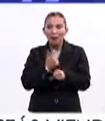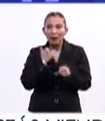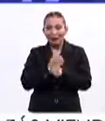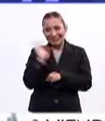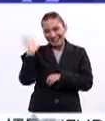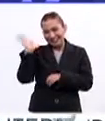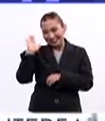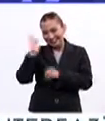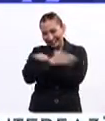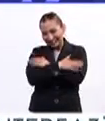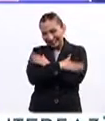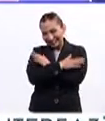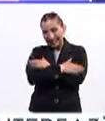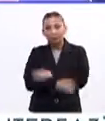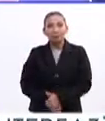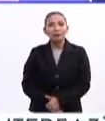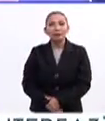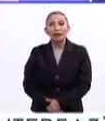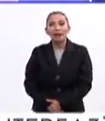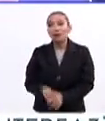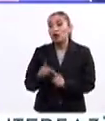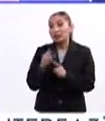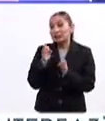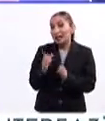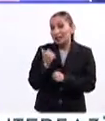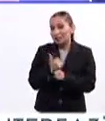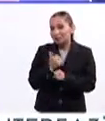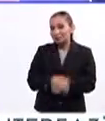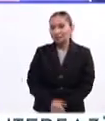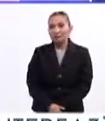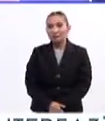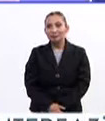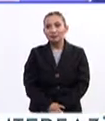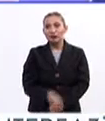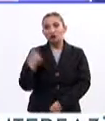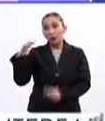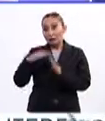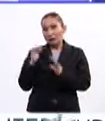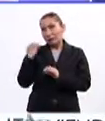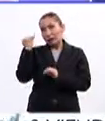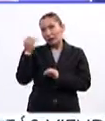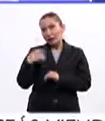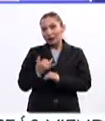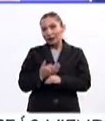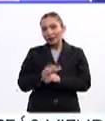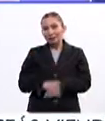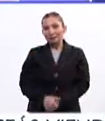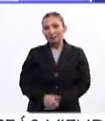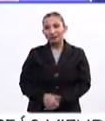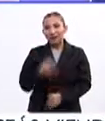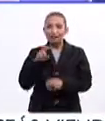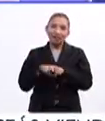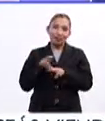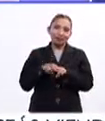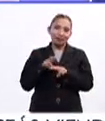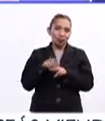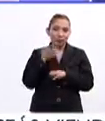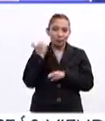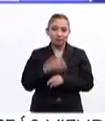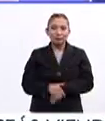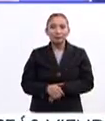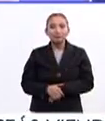le mando un saludo y un abrazo a donde estés, abue. En tu casa me imagino que estás ahorita y sentadita, no